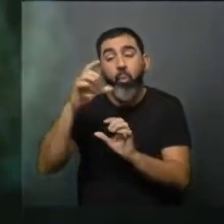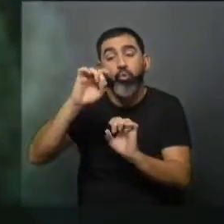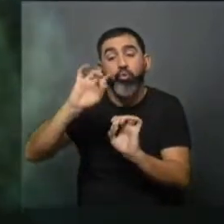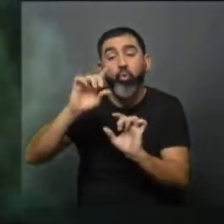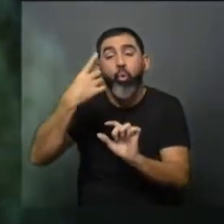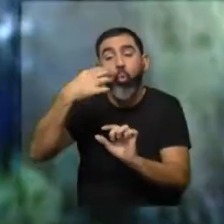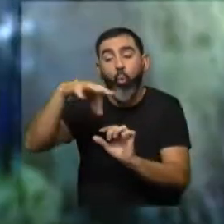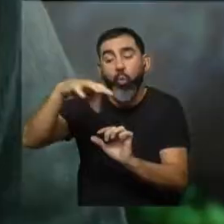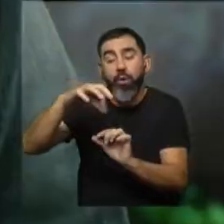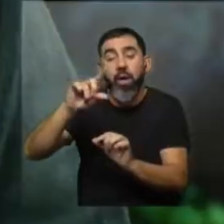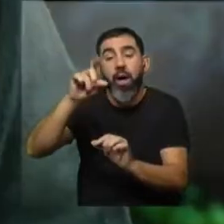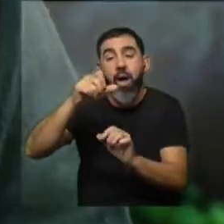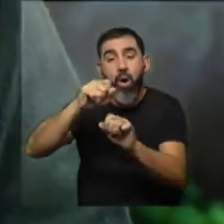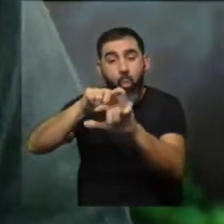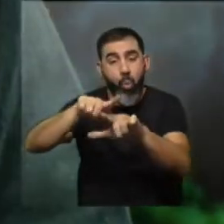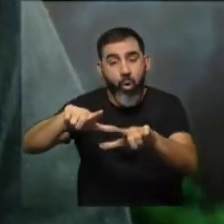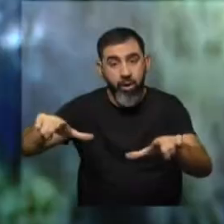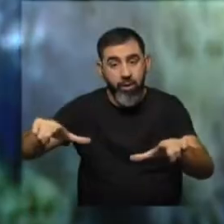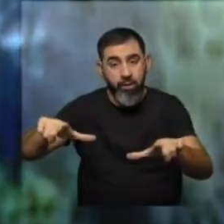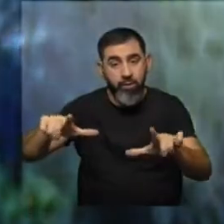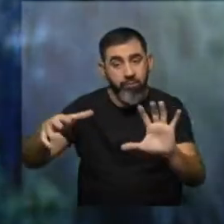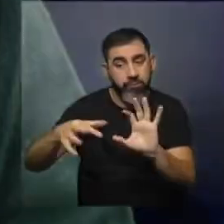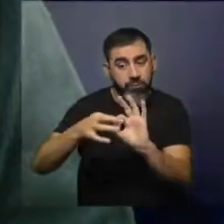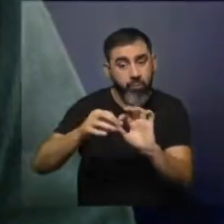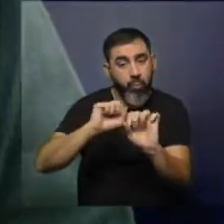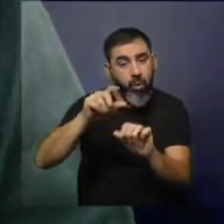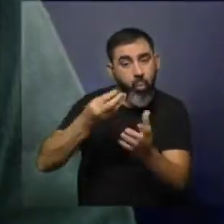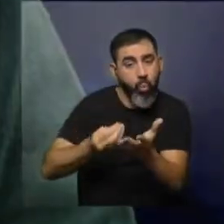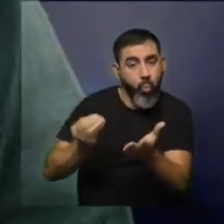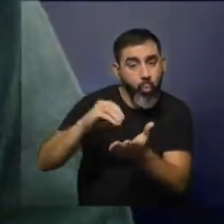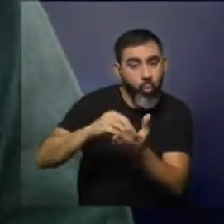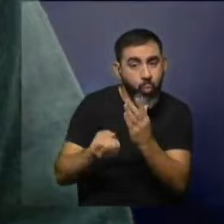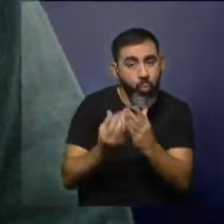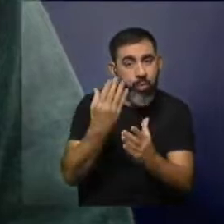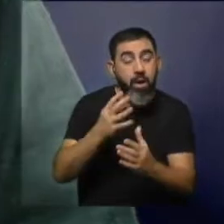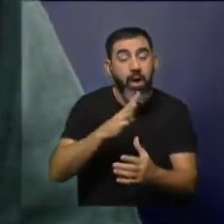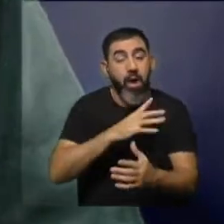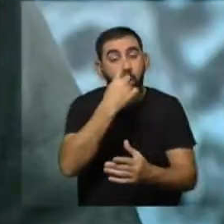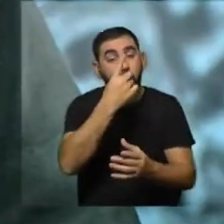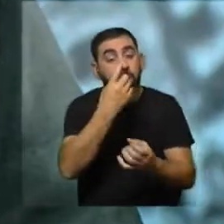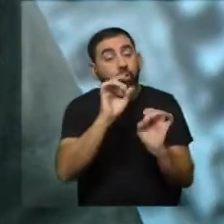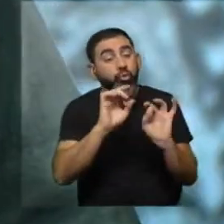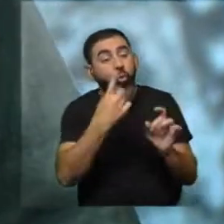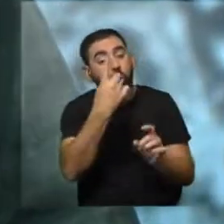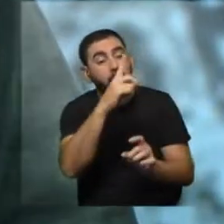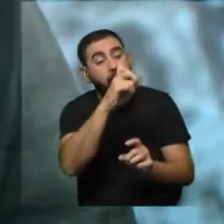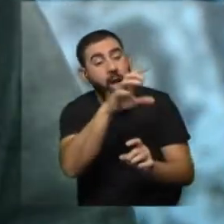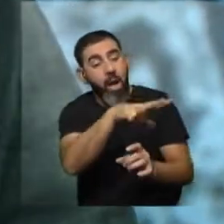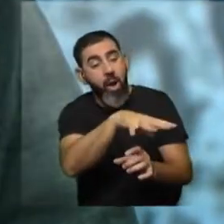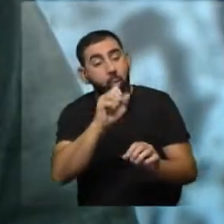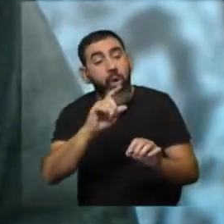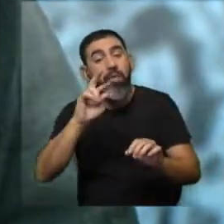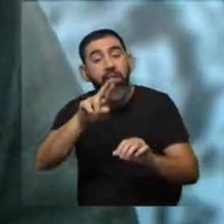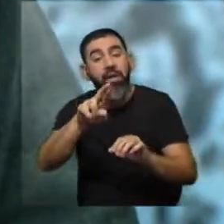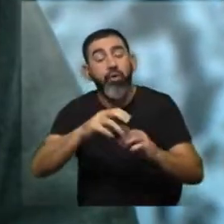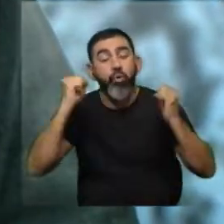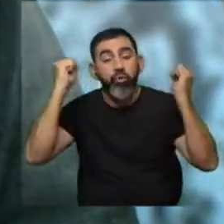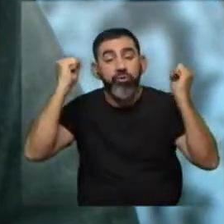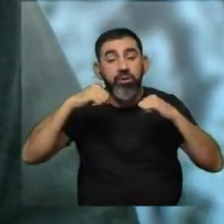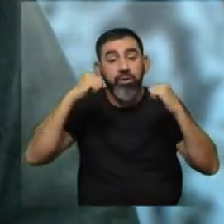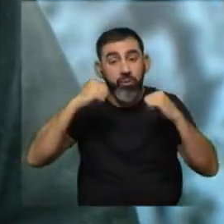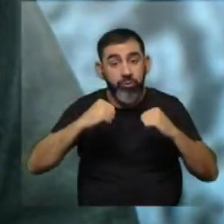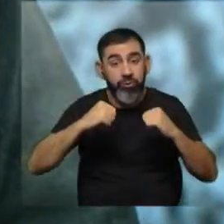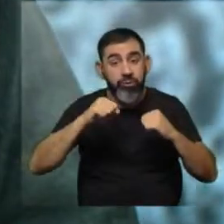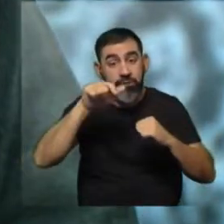potabilizadora. Sí. ¿Habría que pensar en otra? El hecho de contar con una única planta y una única fuente también, el río Santa Lucía, es un